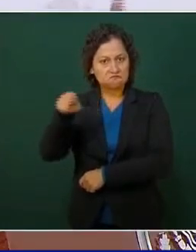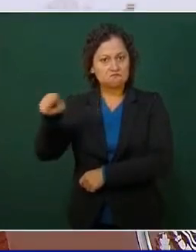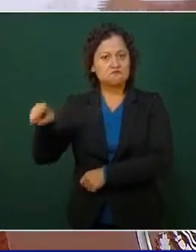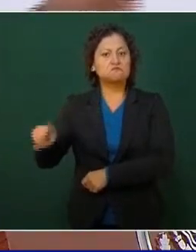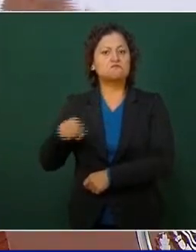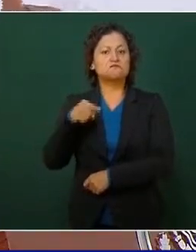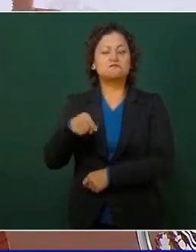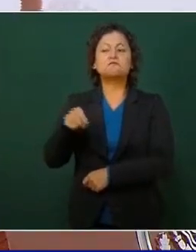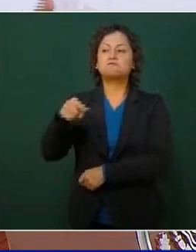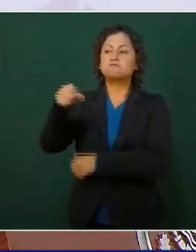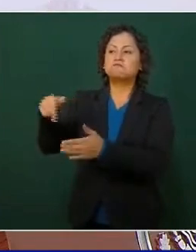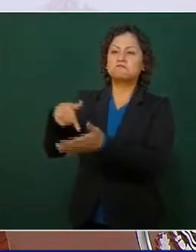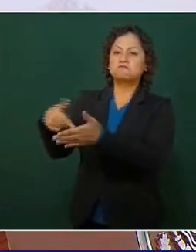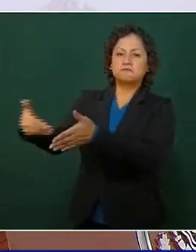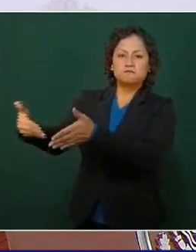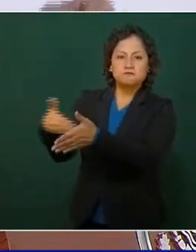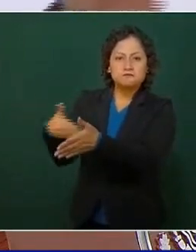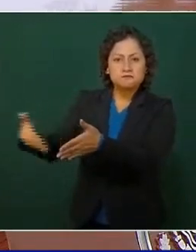cocina,